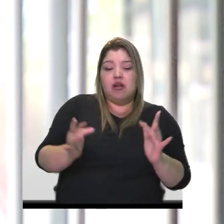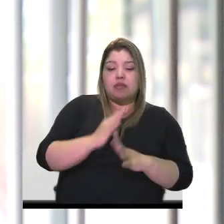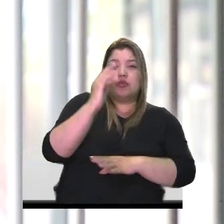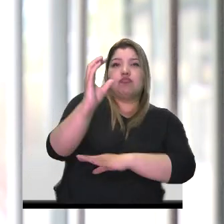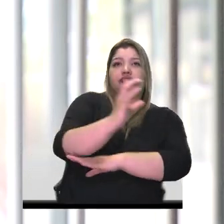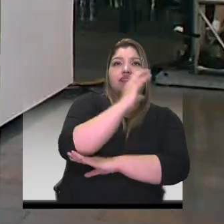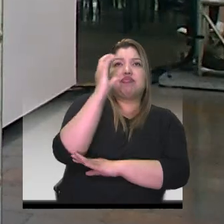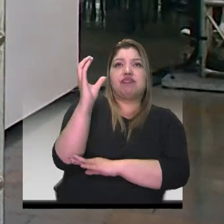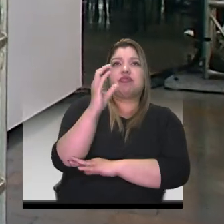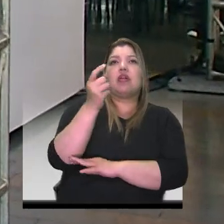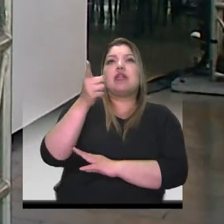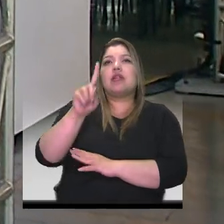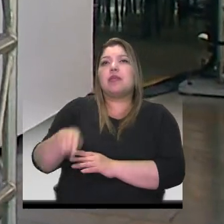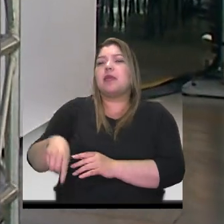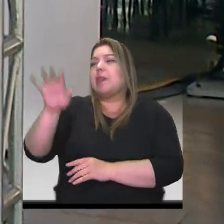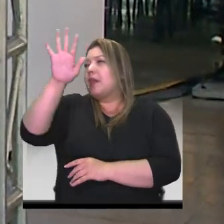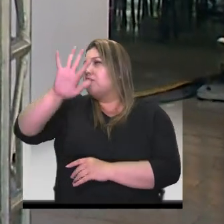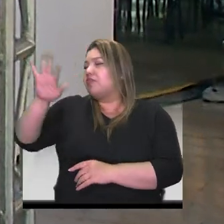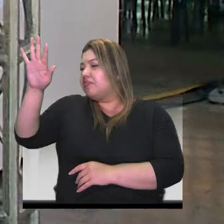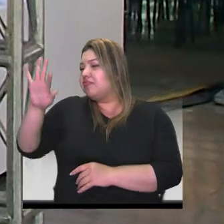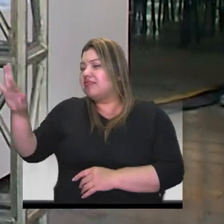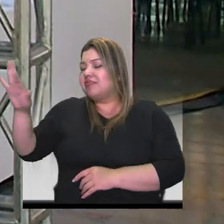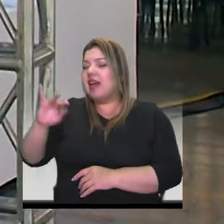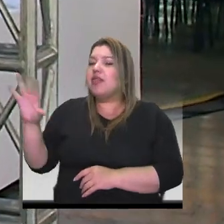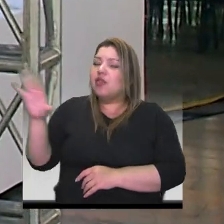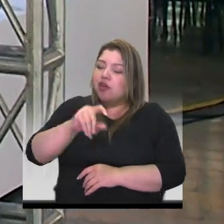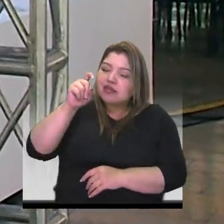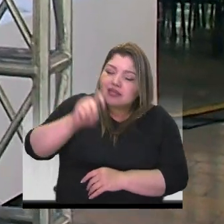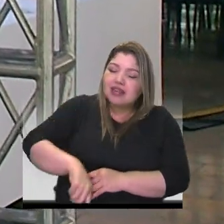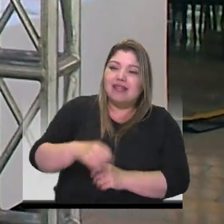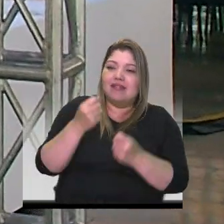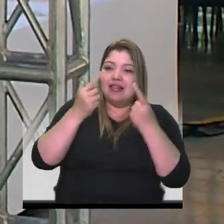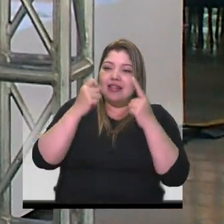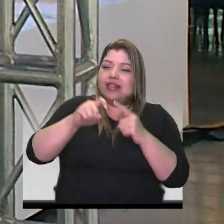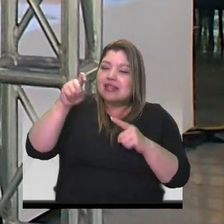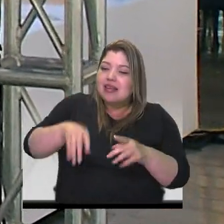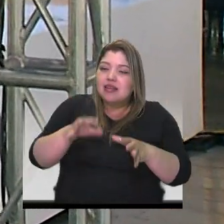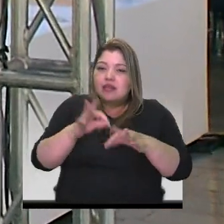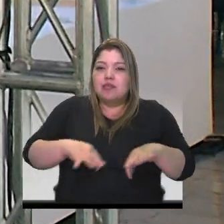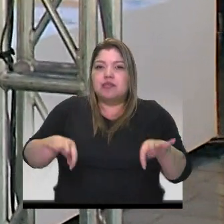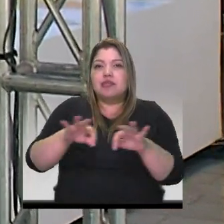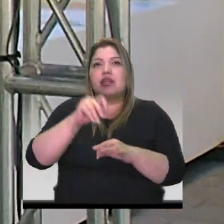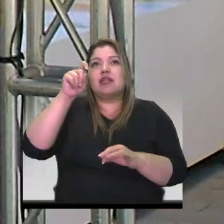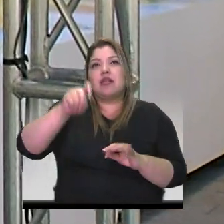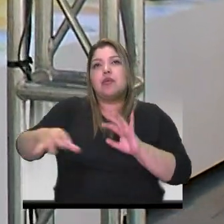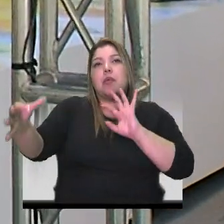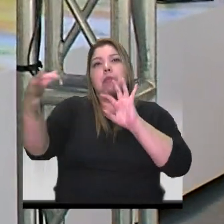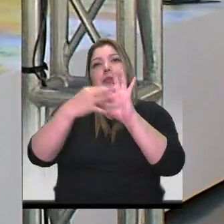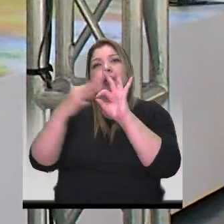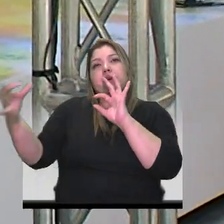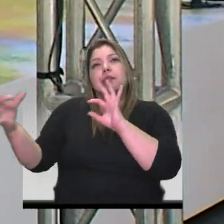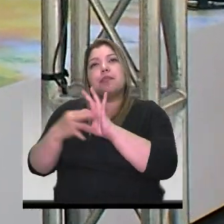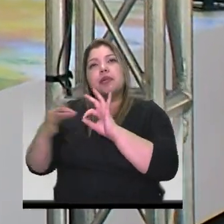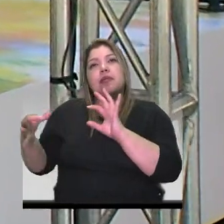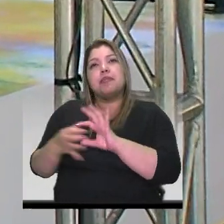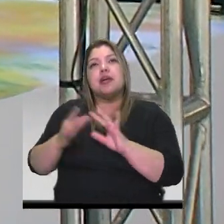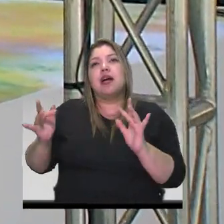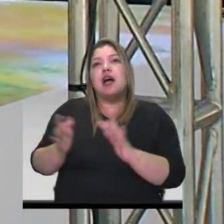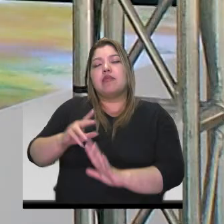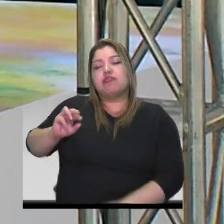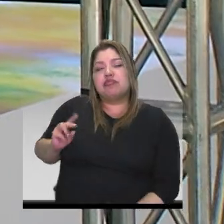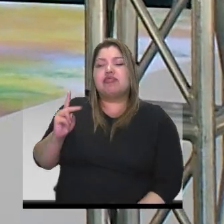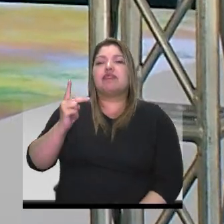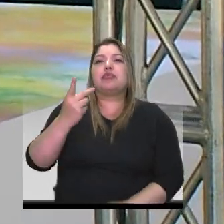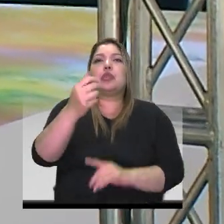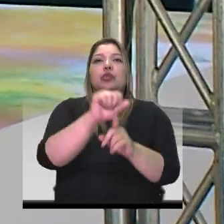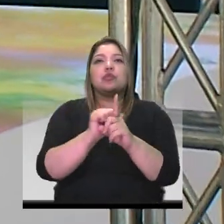continental, los pueblos entiendan que hay una necesidad de hermanamiento que viene dada como de la evolución social. ¿Por qué?